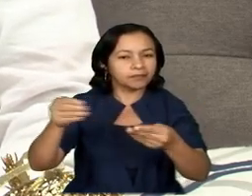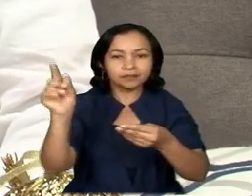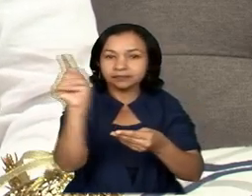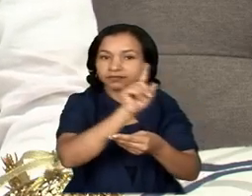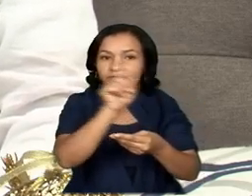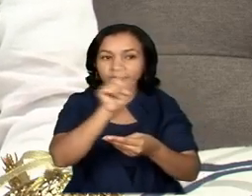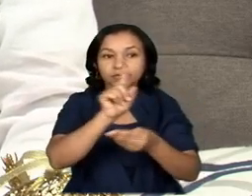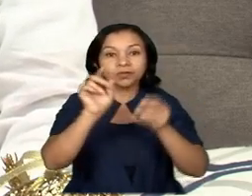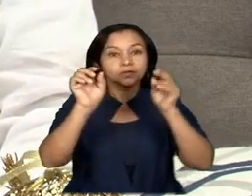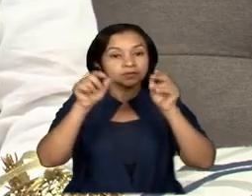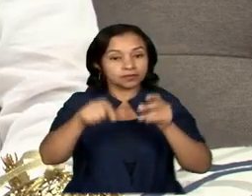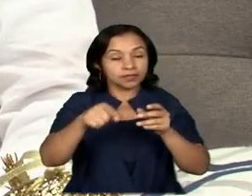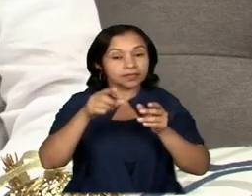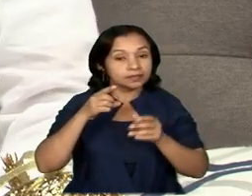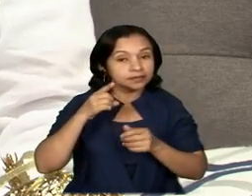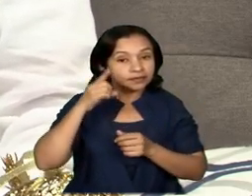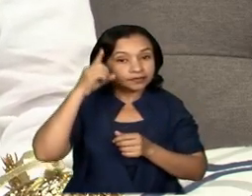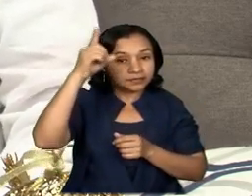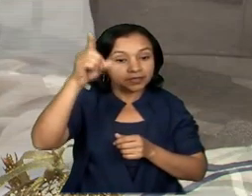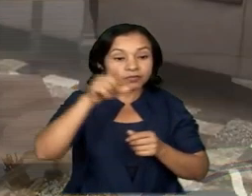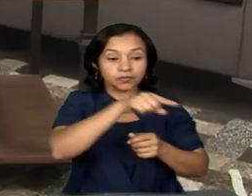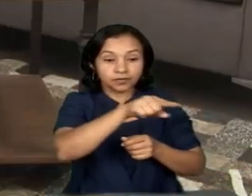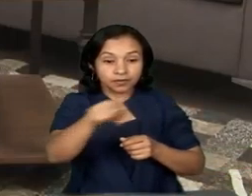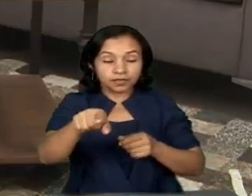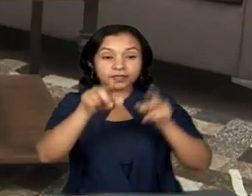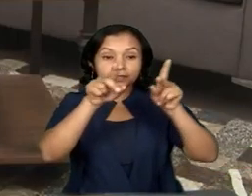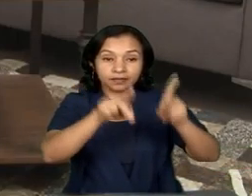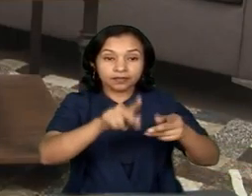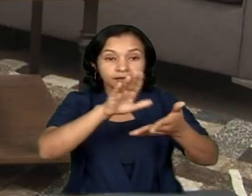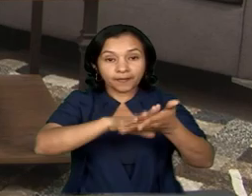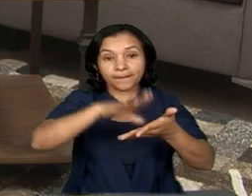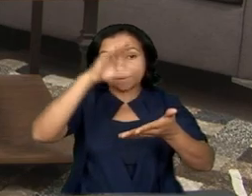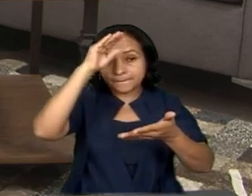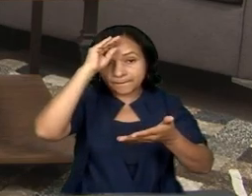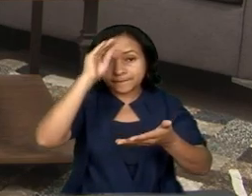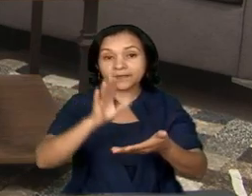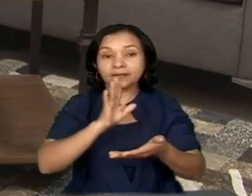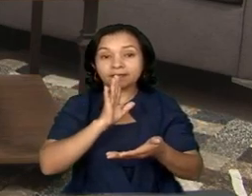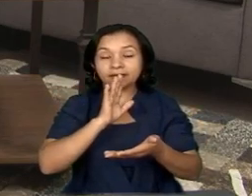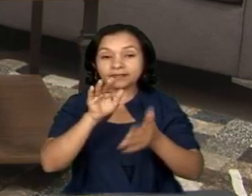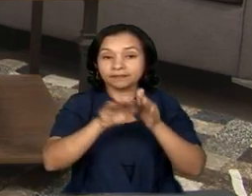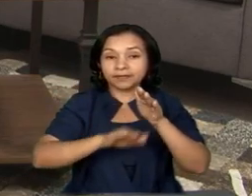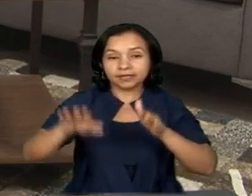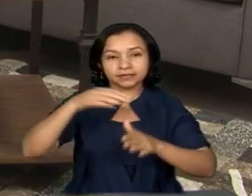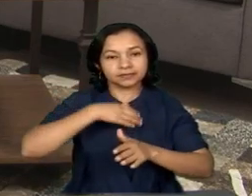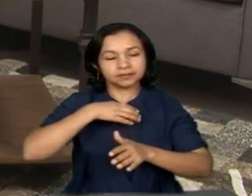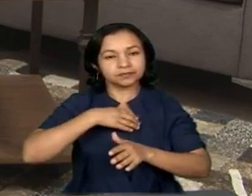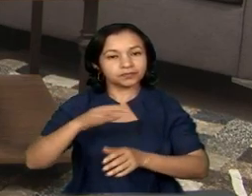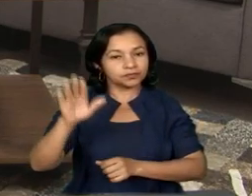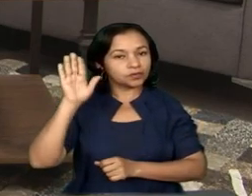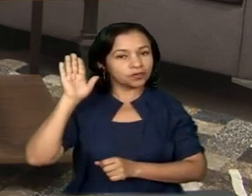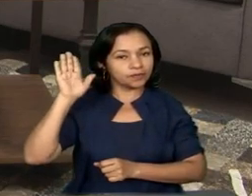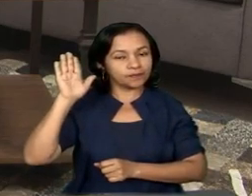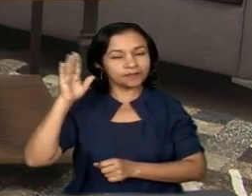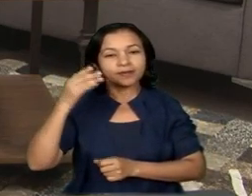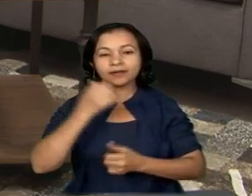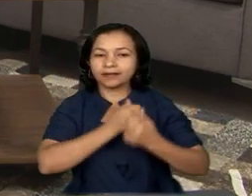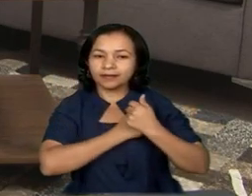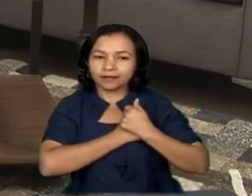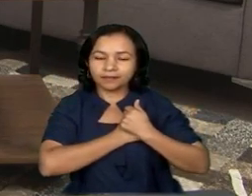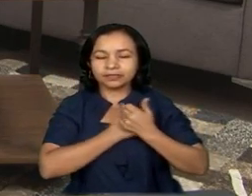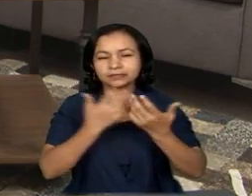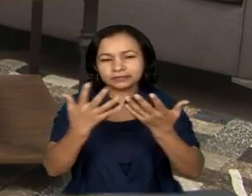las capacidades de las personas, y las capacidades en este caso tienen que ver sobre todo con la actitud, con el compromiso, con la vocación, con las, exacto,